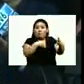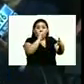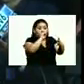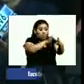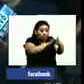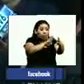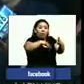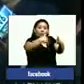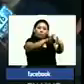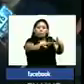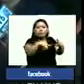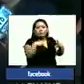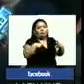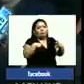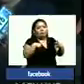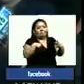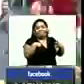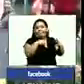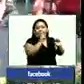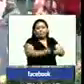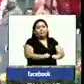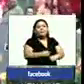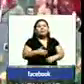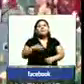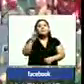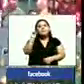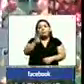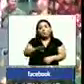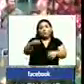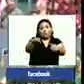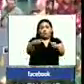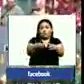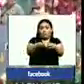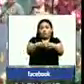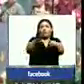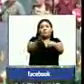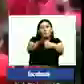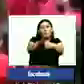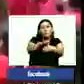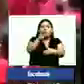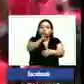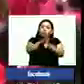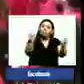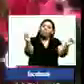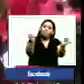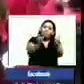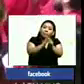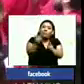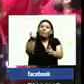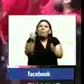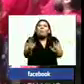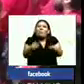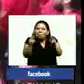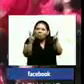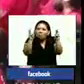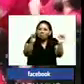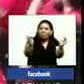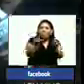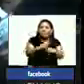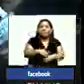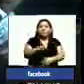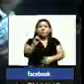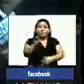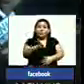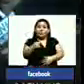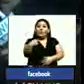admitir, digamos, tal solicitud. Señaló que el partido ha solicitado reuniones, pero no aclaran los motivos. El día